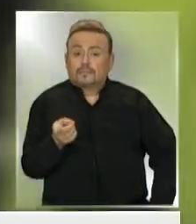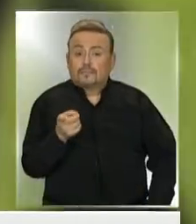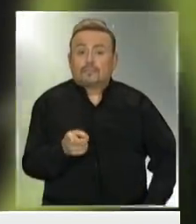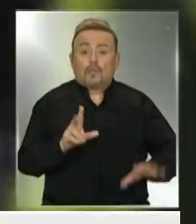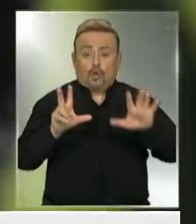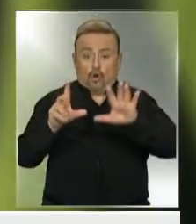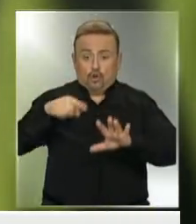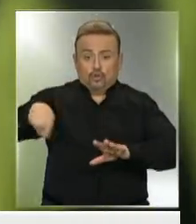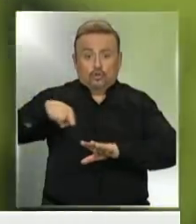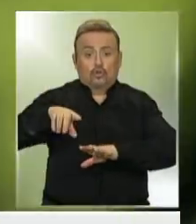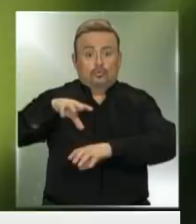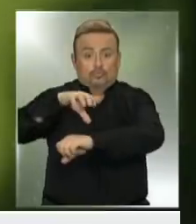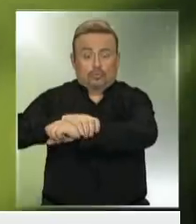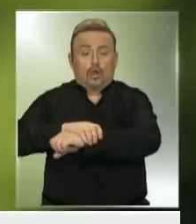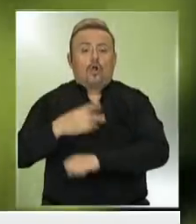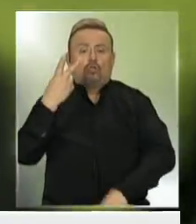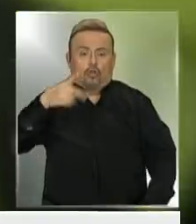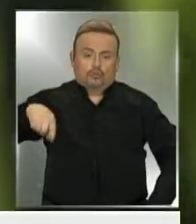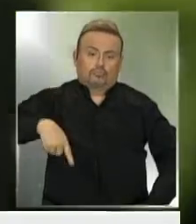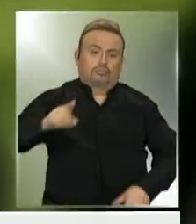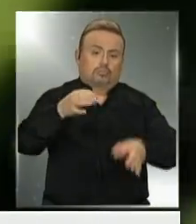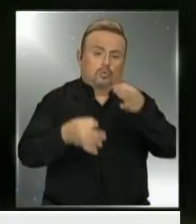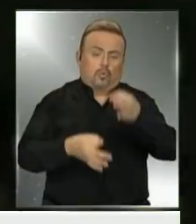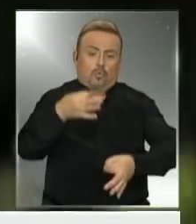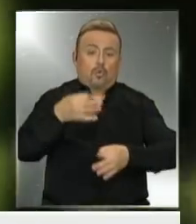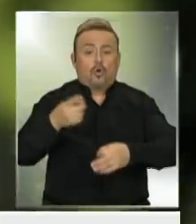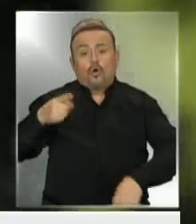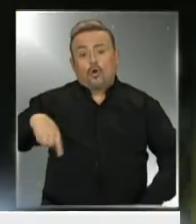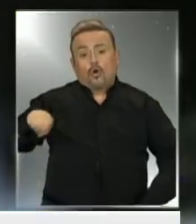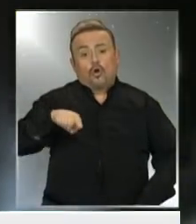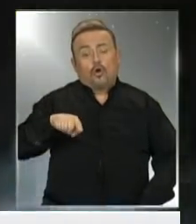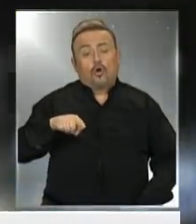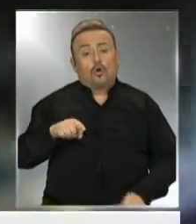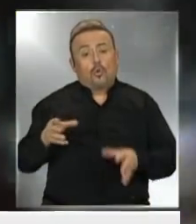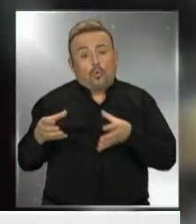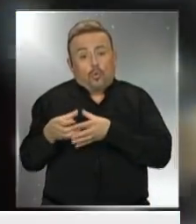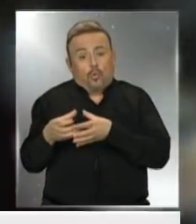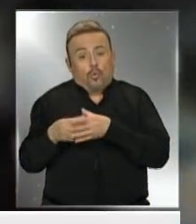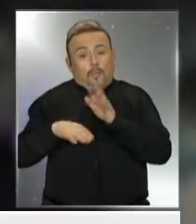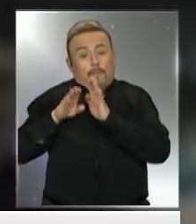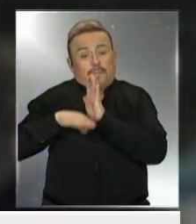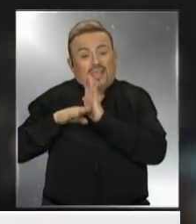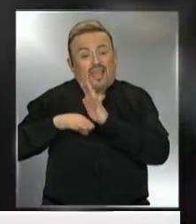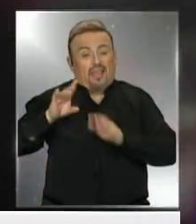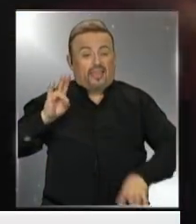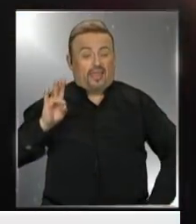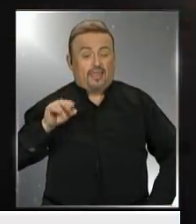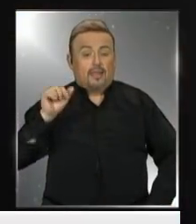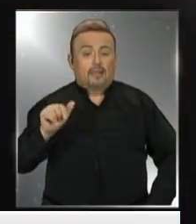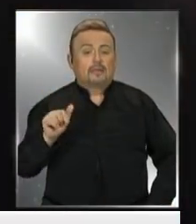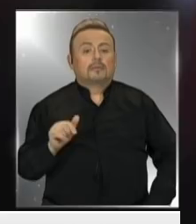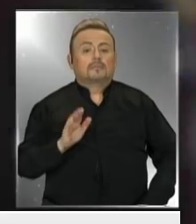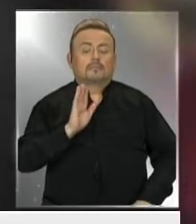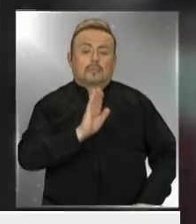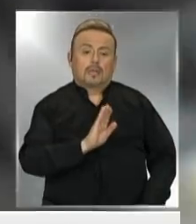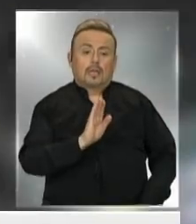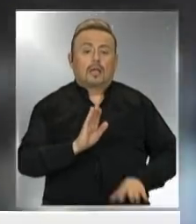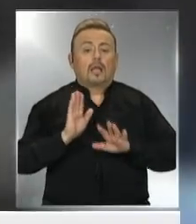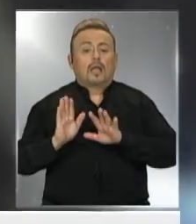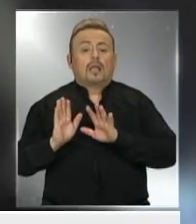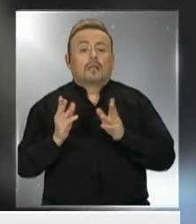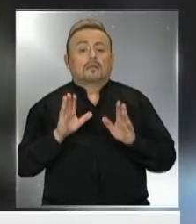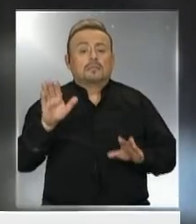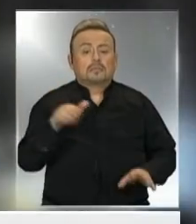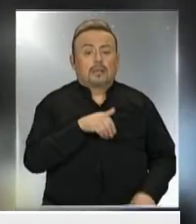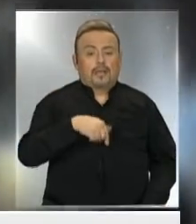los 8 detenidos, 2 fueron formalizados, mientras que el resto de los integrantes, en su mayoría menores de edad, quedaron apercibidos a la espera del llamado